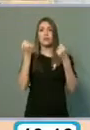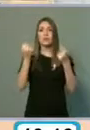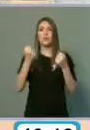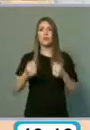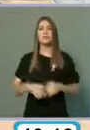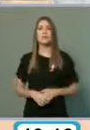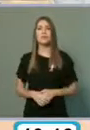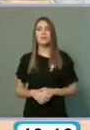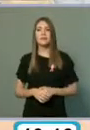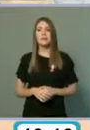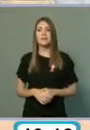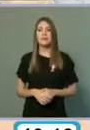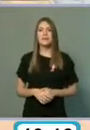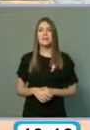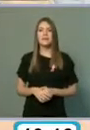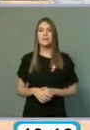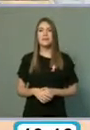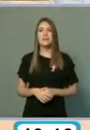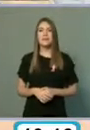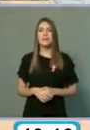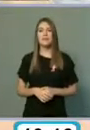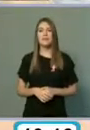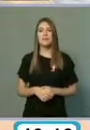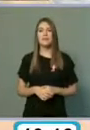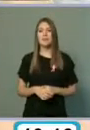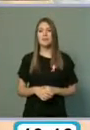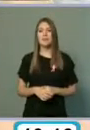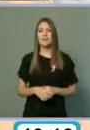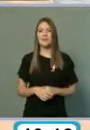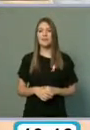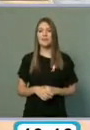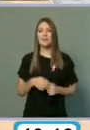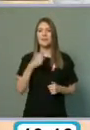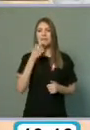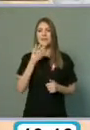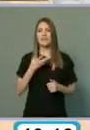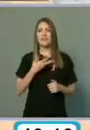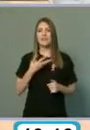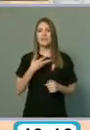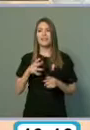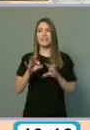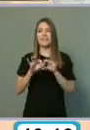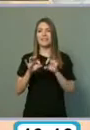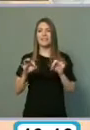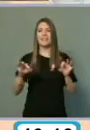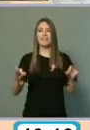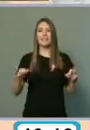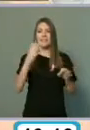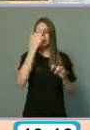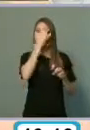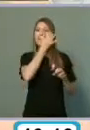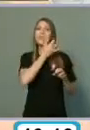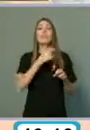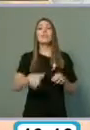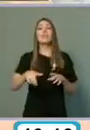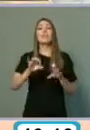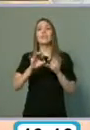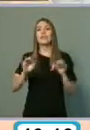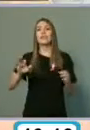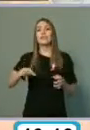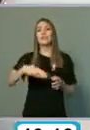para acá. Sí. No te me pelees, vente. No, ya, aquí. Ok, tenemos nuestro chorizo, lo vamos a dejar que se enfríe lo más que